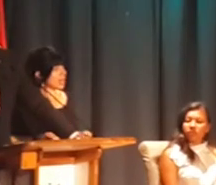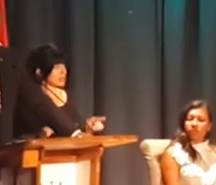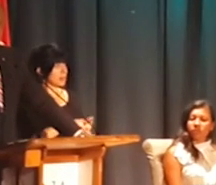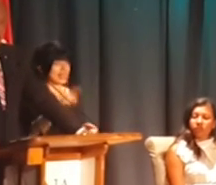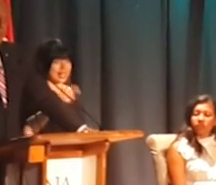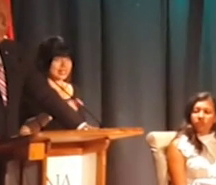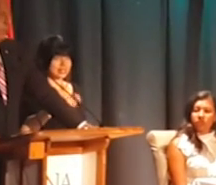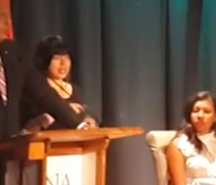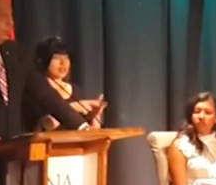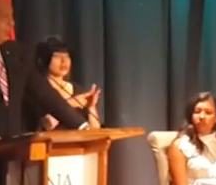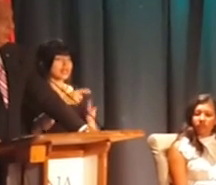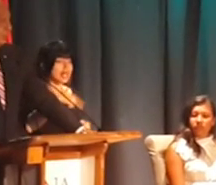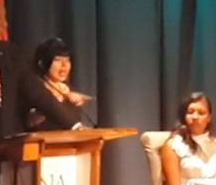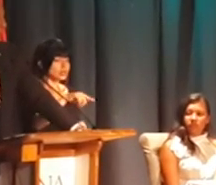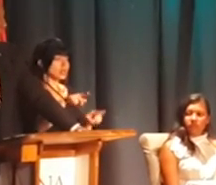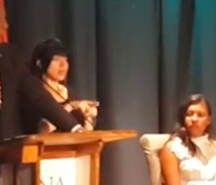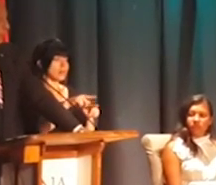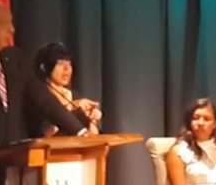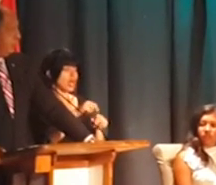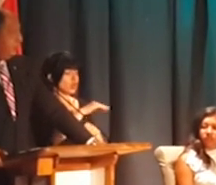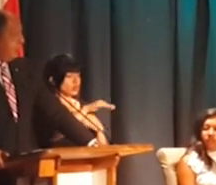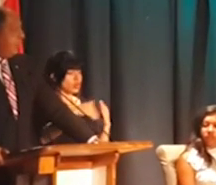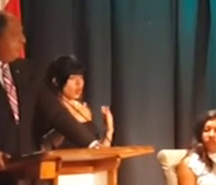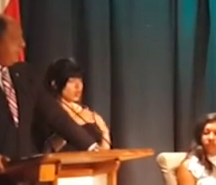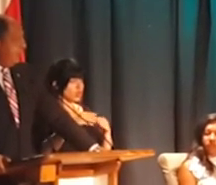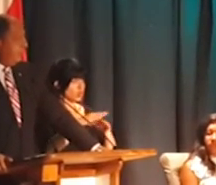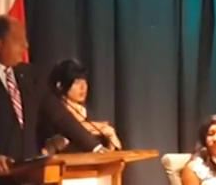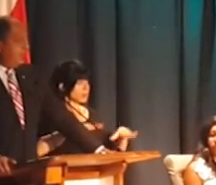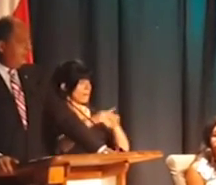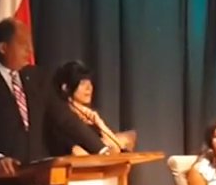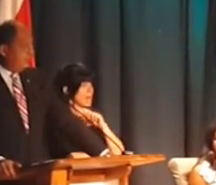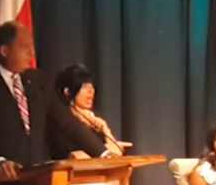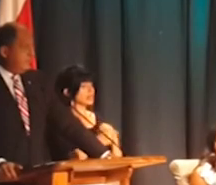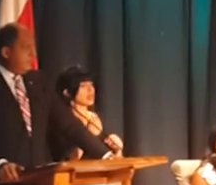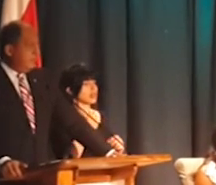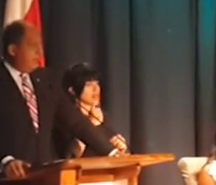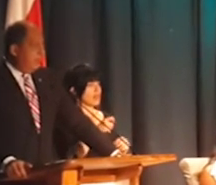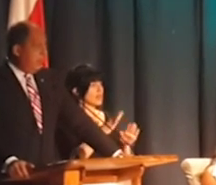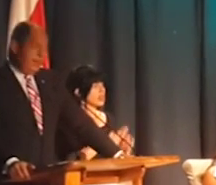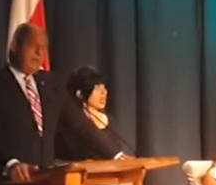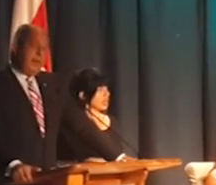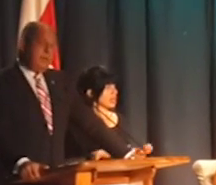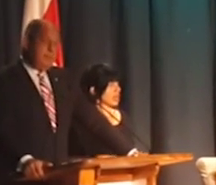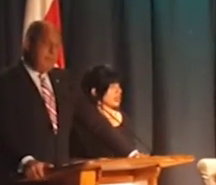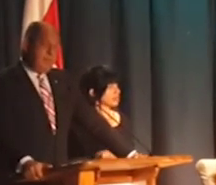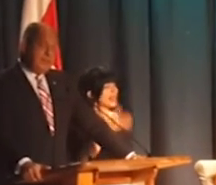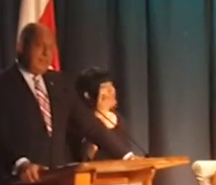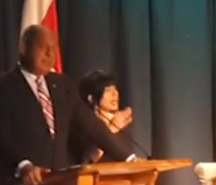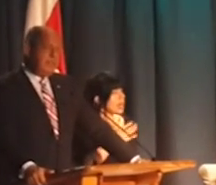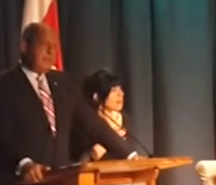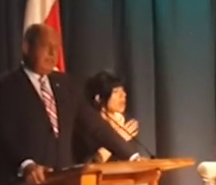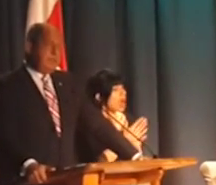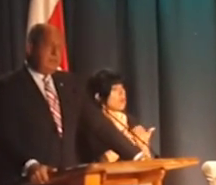necesita, requiere que en ellos, como en el resto del territorio nacional, impere la tranquilidad. Y créanme que